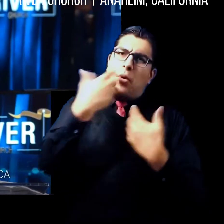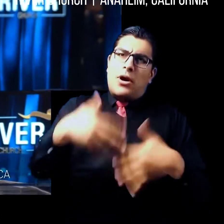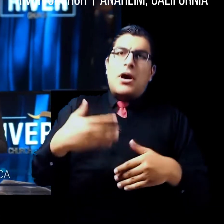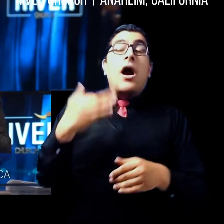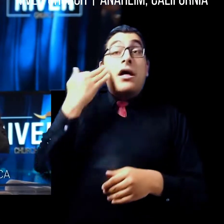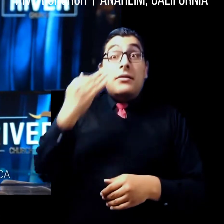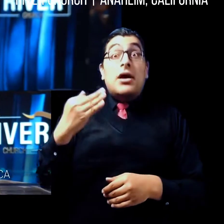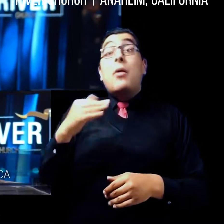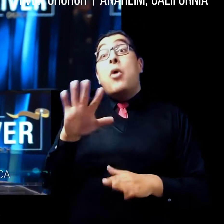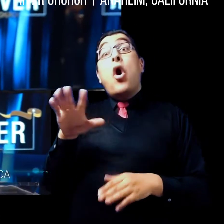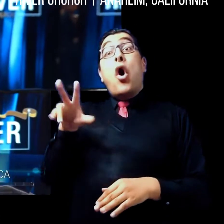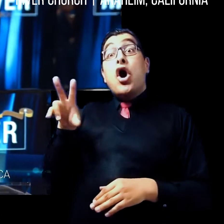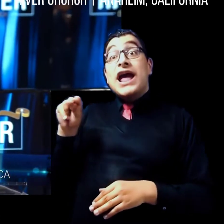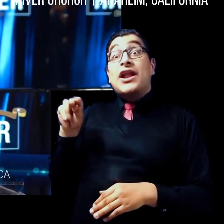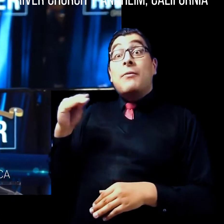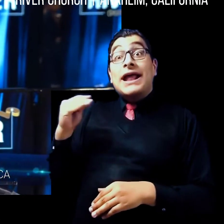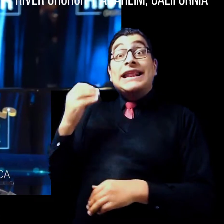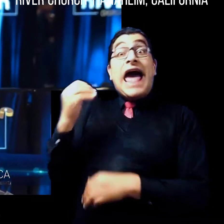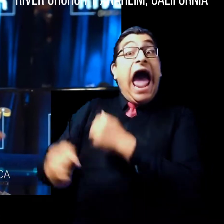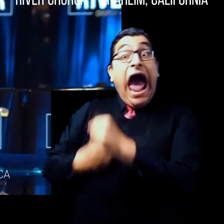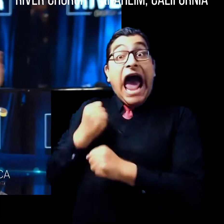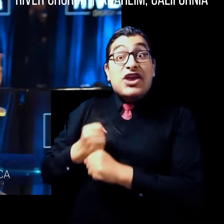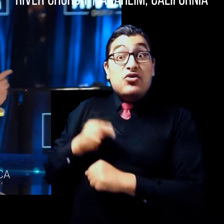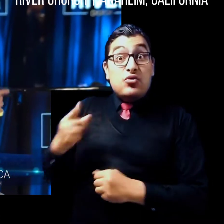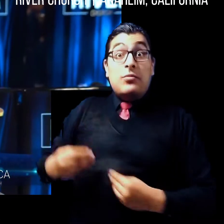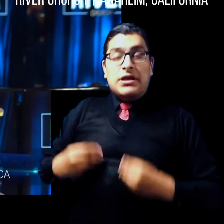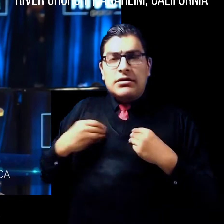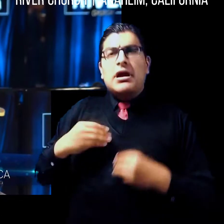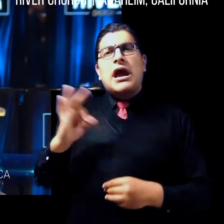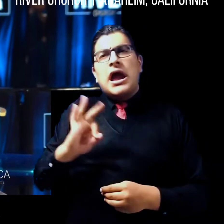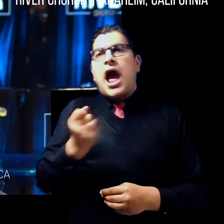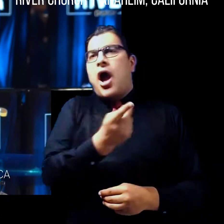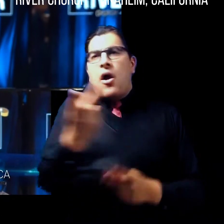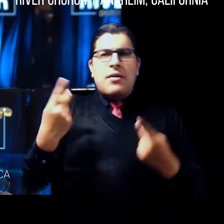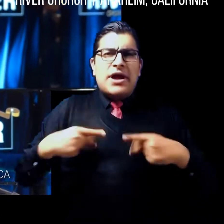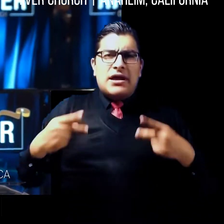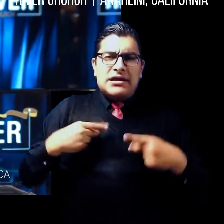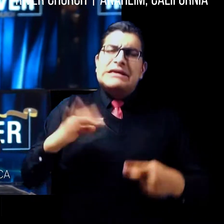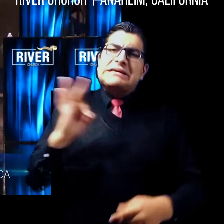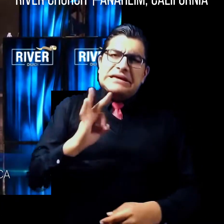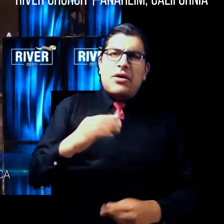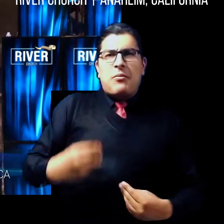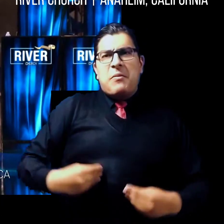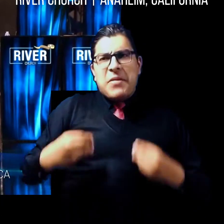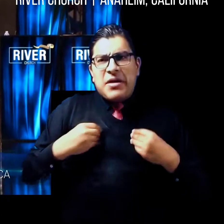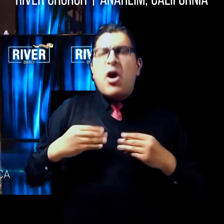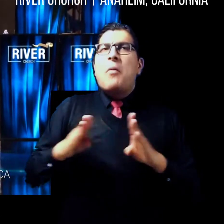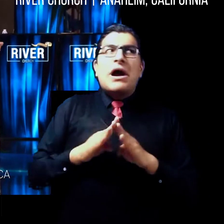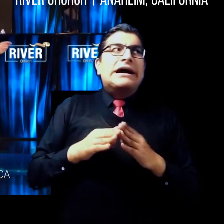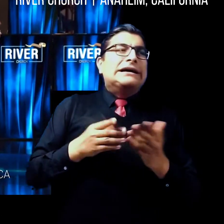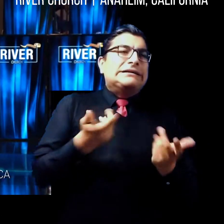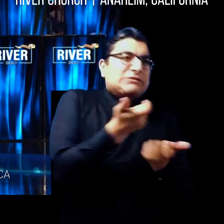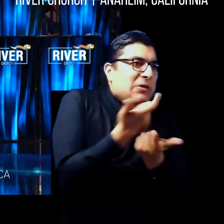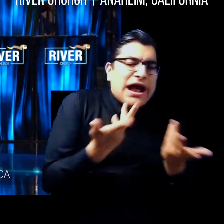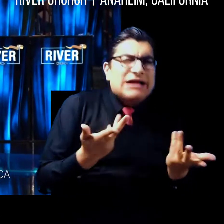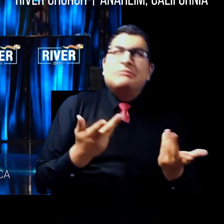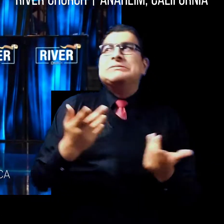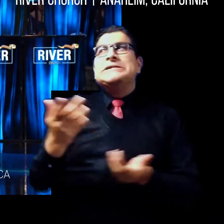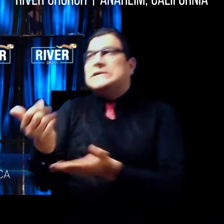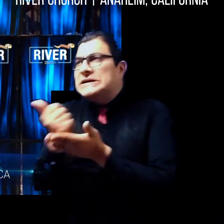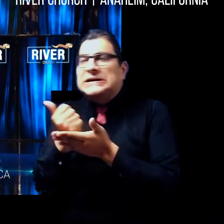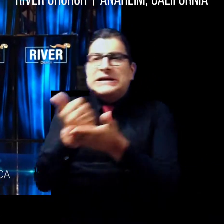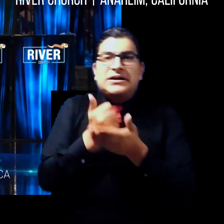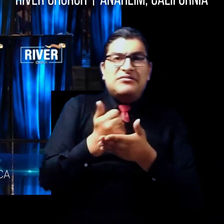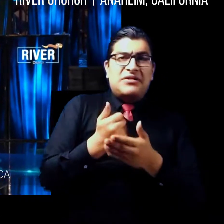hablando de los 80, 90 años de vida. Está diciendo, alguno de ustedes va a estar a lo mejor viviendo de prestado 80